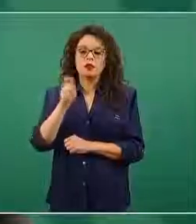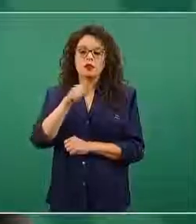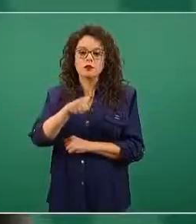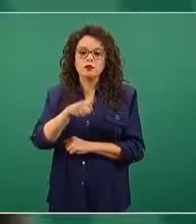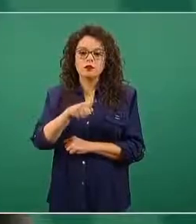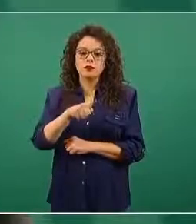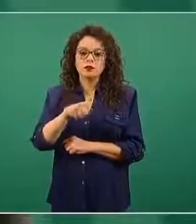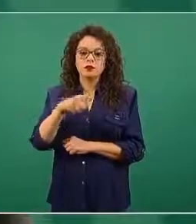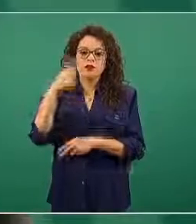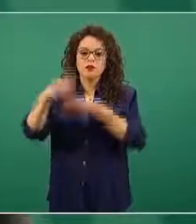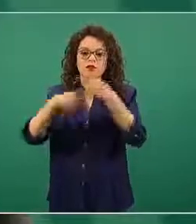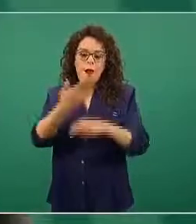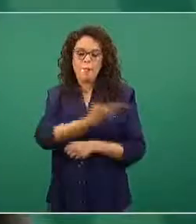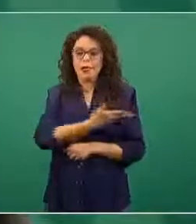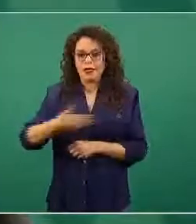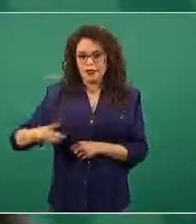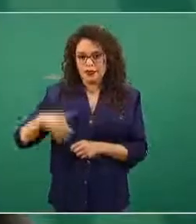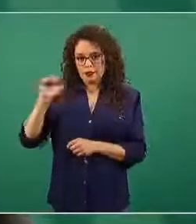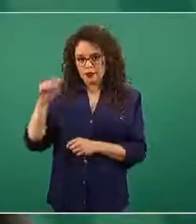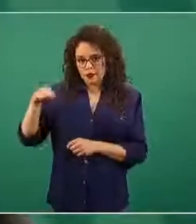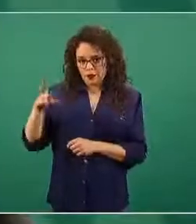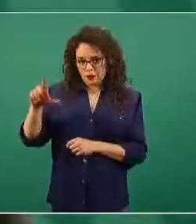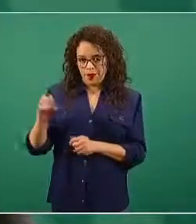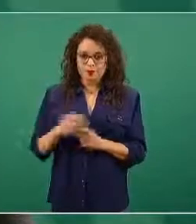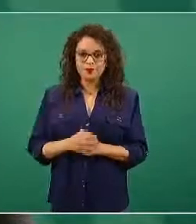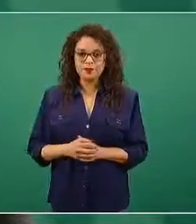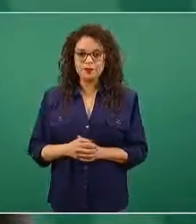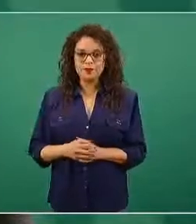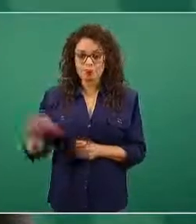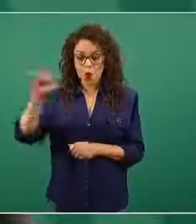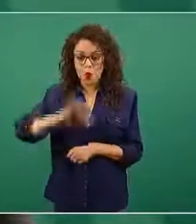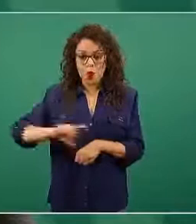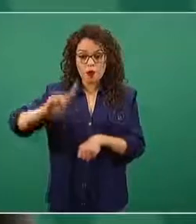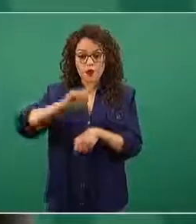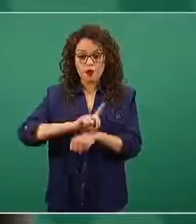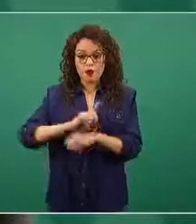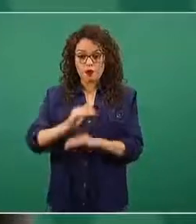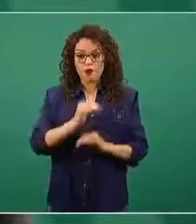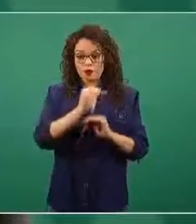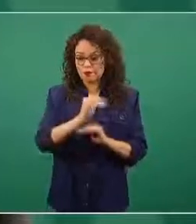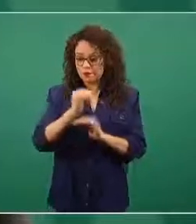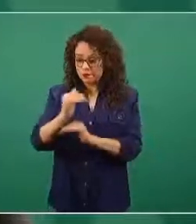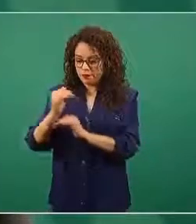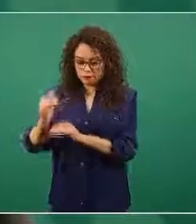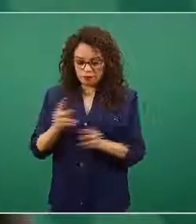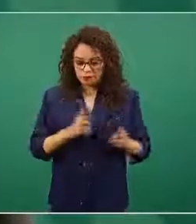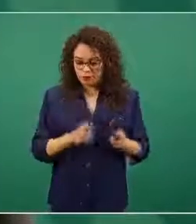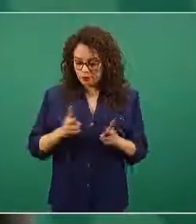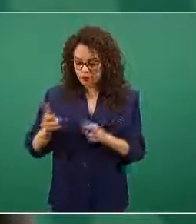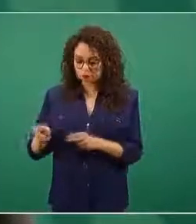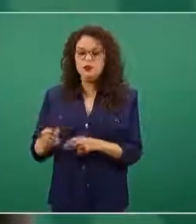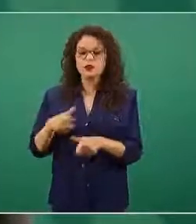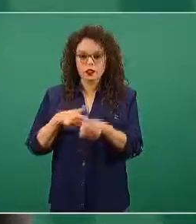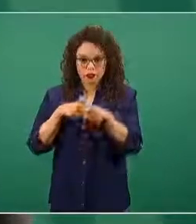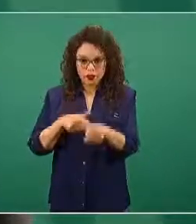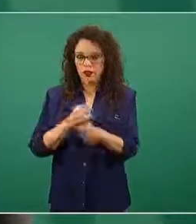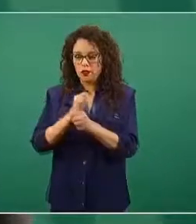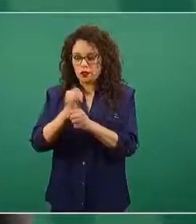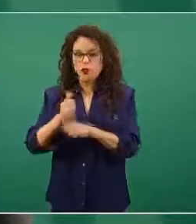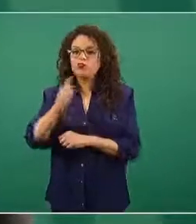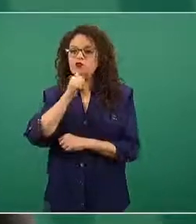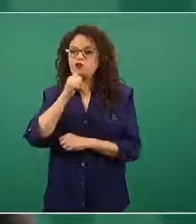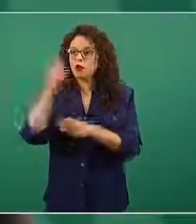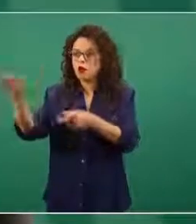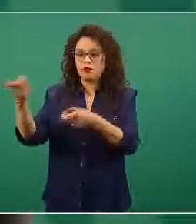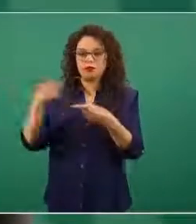la transportación del presidente. Hasta el corte del día de hoy, las entidades están trabajando, todavía no han emitido un reporte como